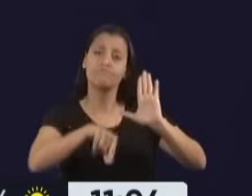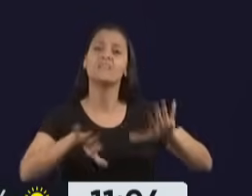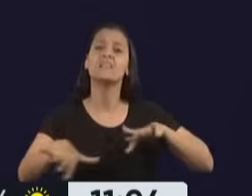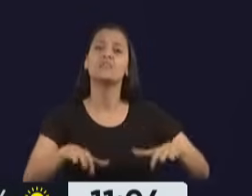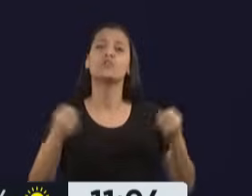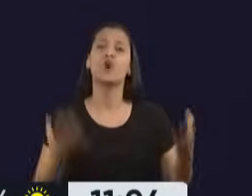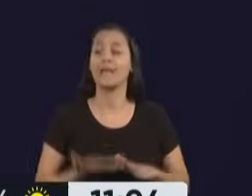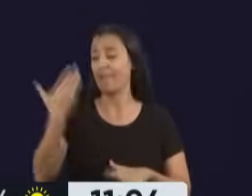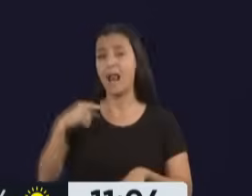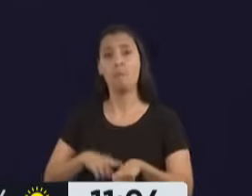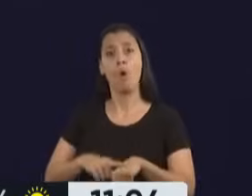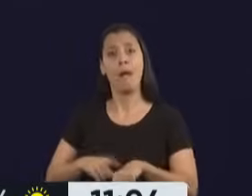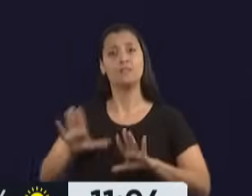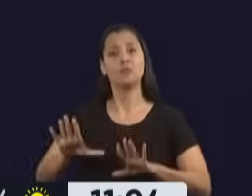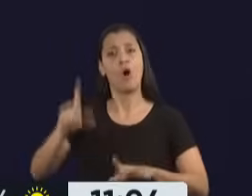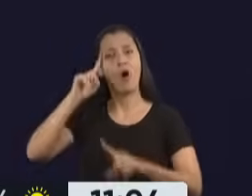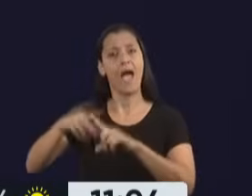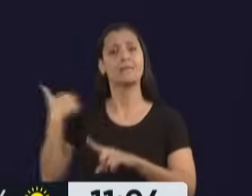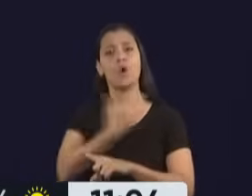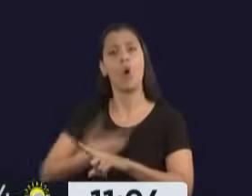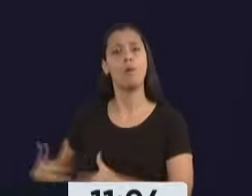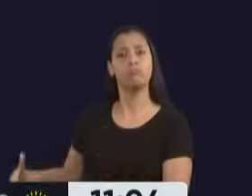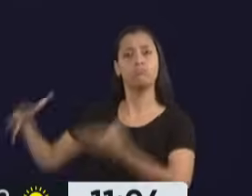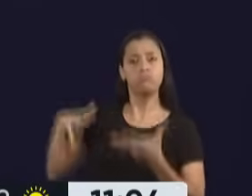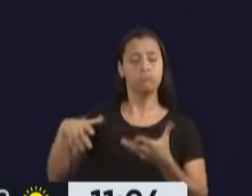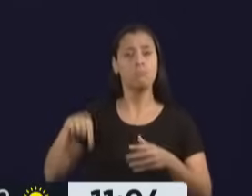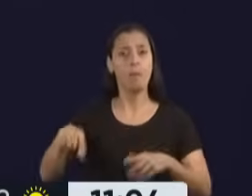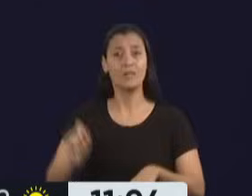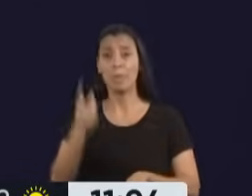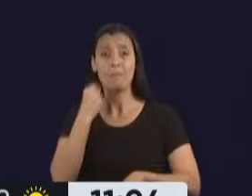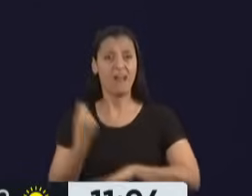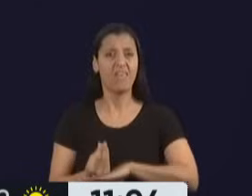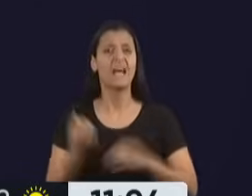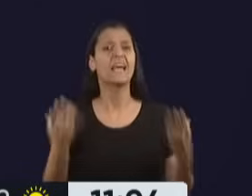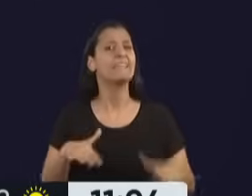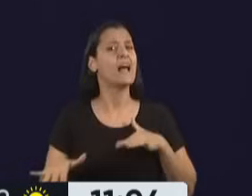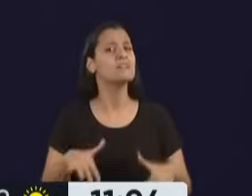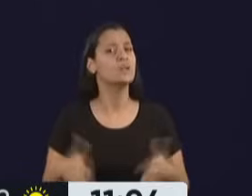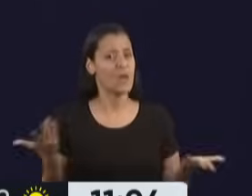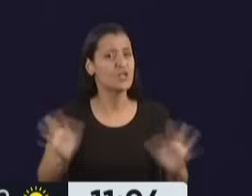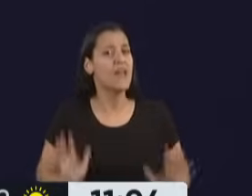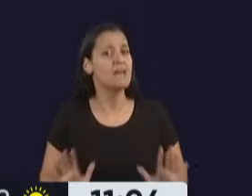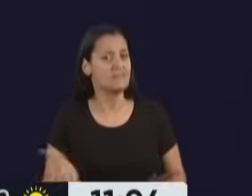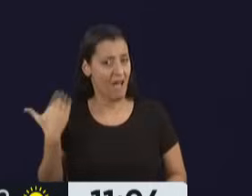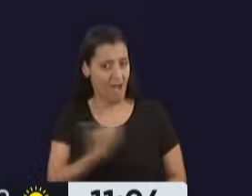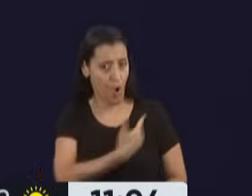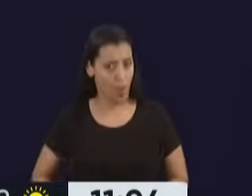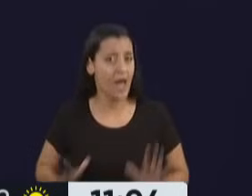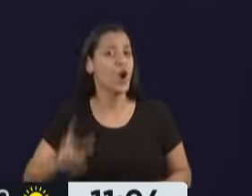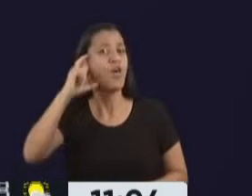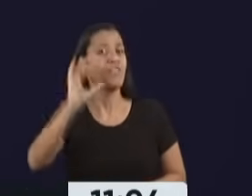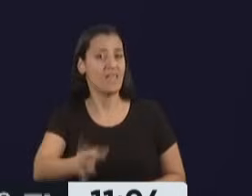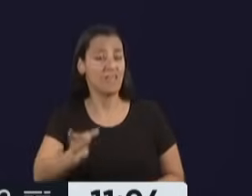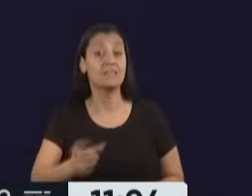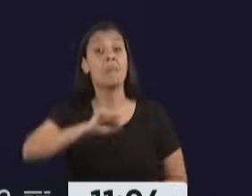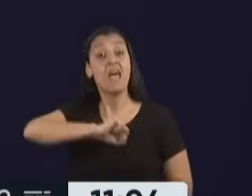el que encontramos algunas cuestiones del Estado Nacional aquel 10 de diciembre.